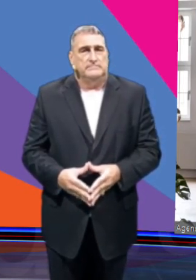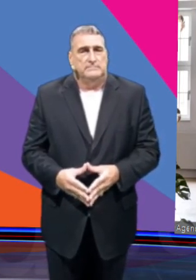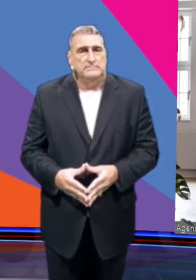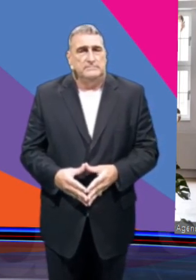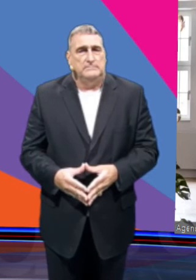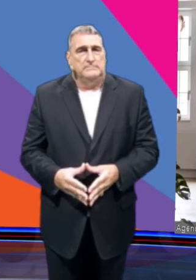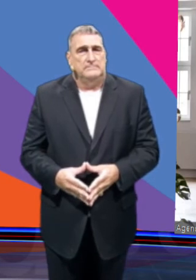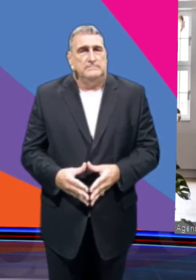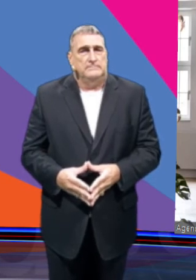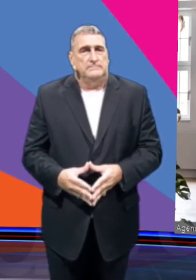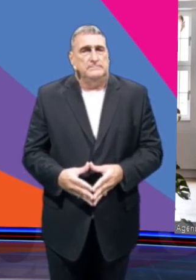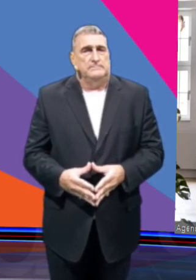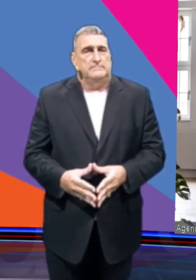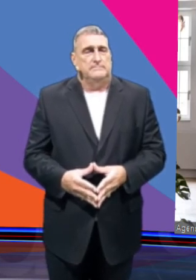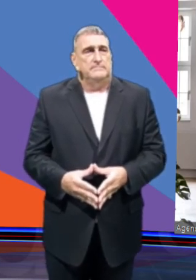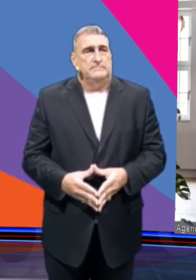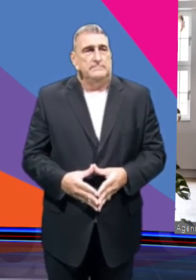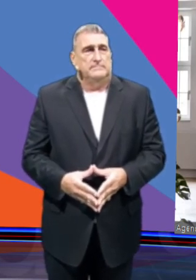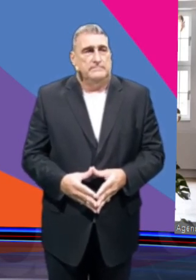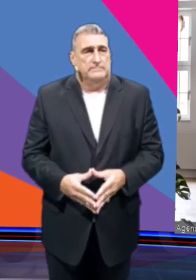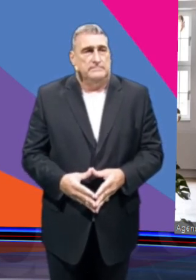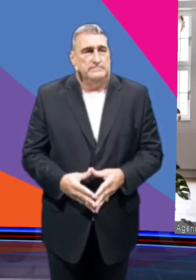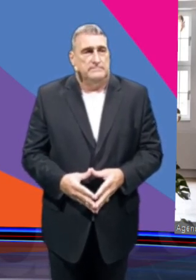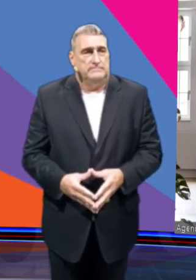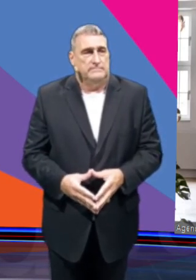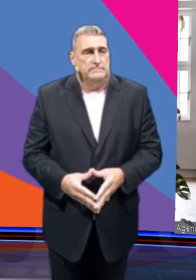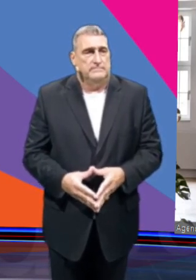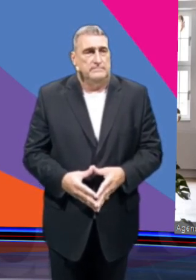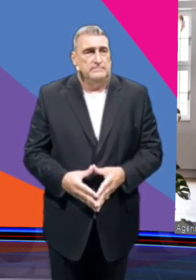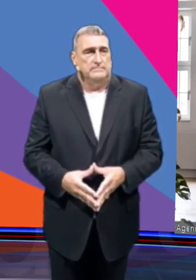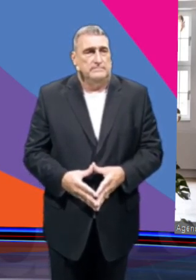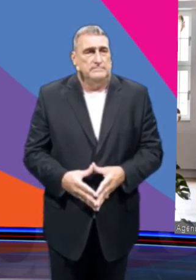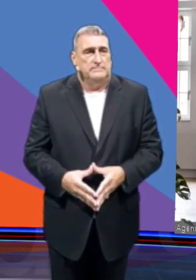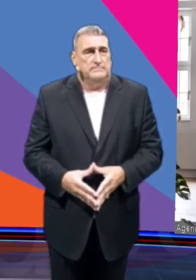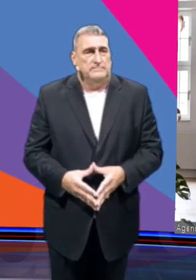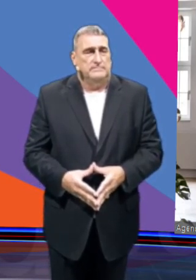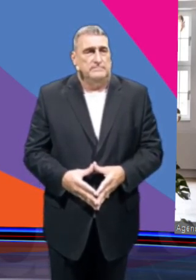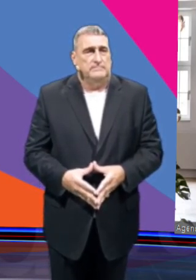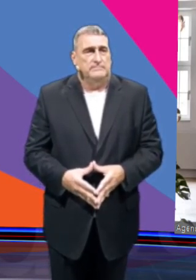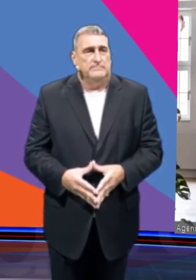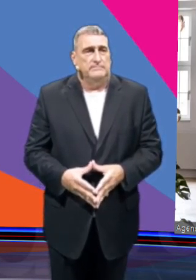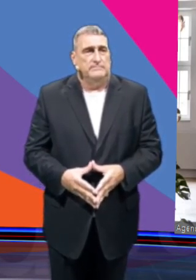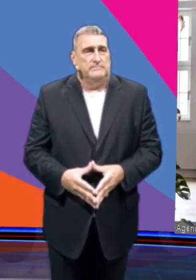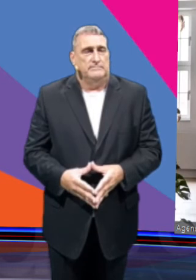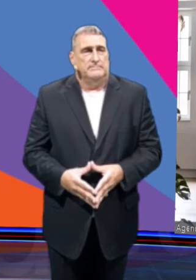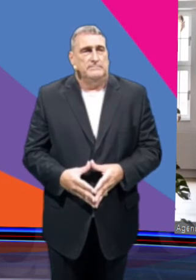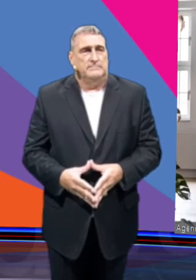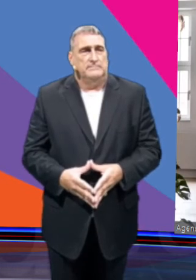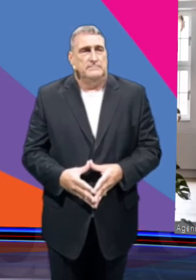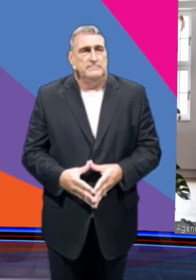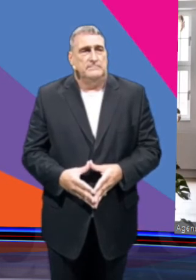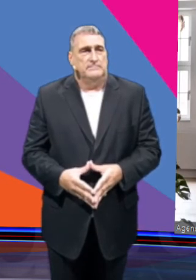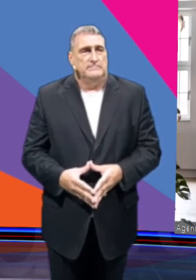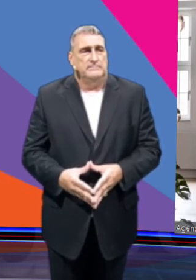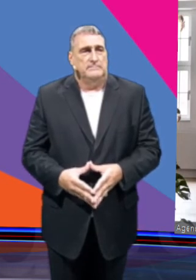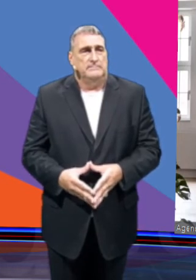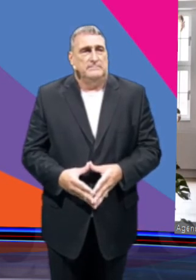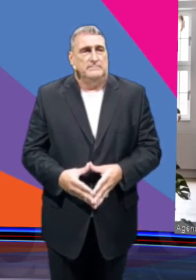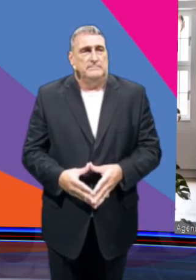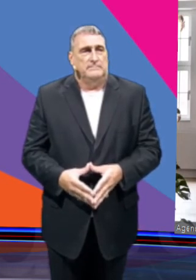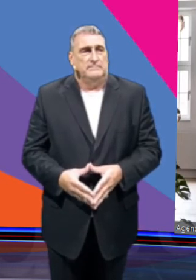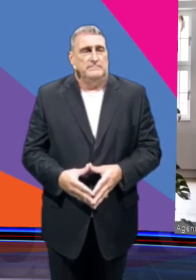que mientras exista una sola persona con el virus, esto es algo con el cual vamos